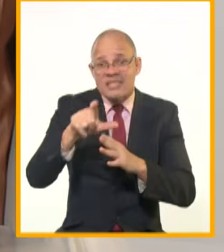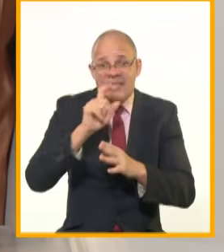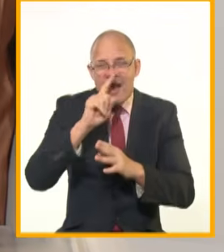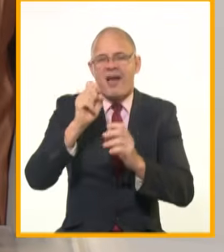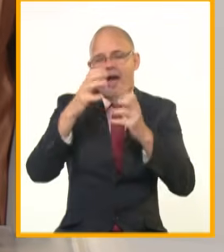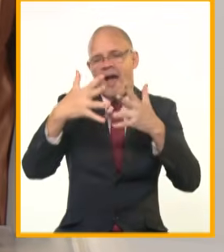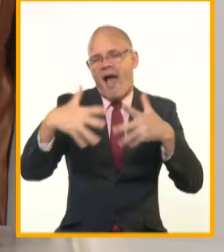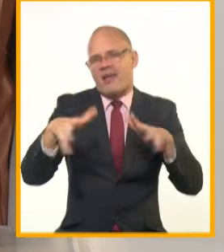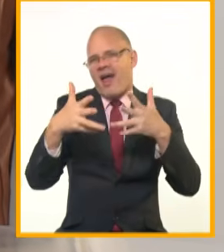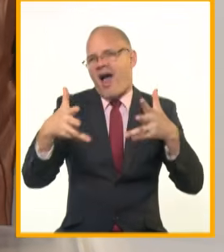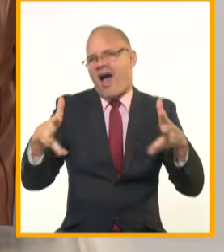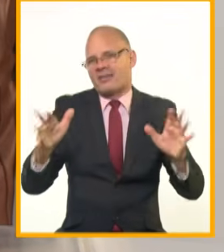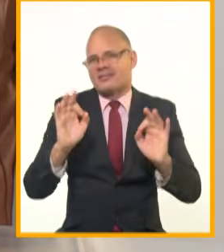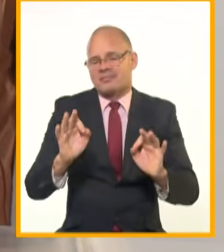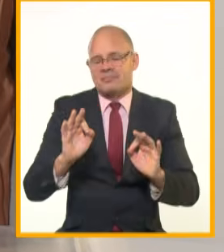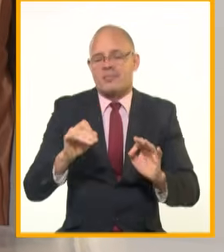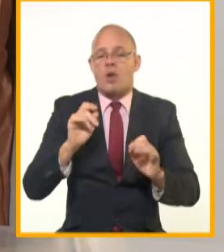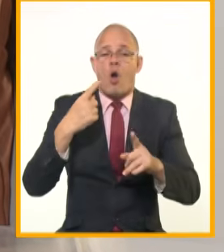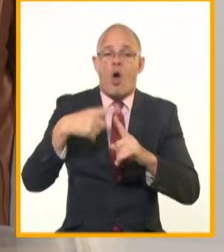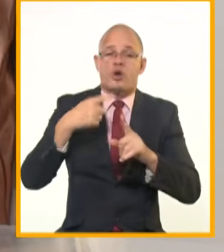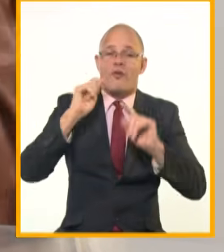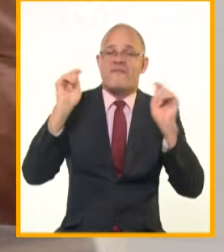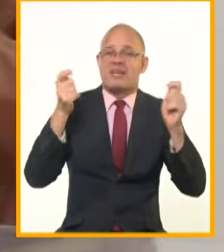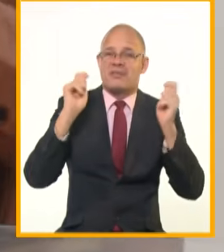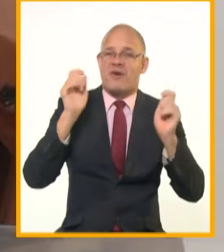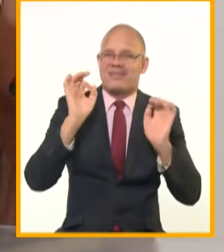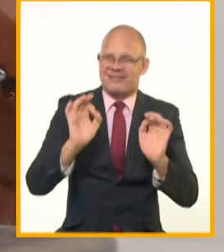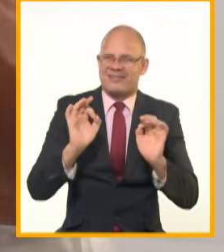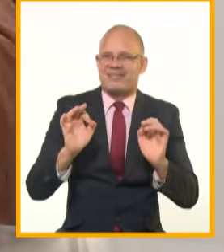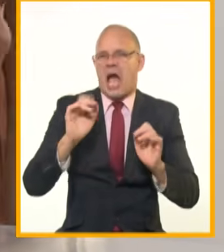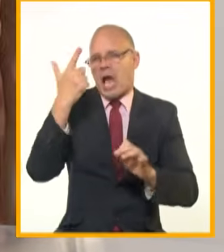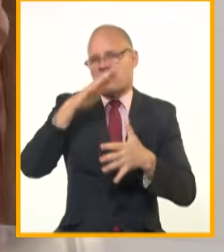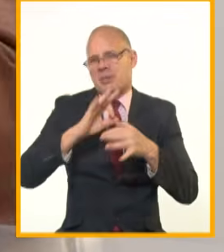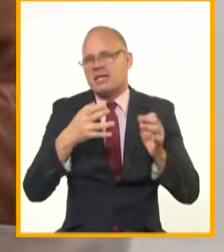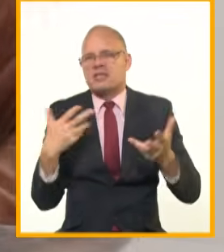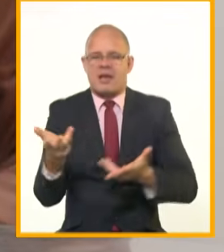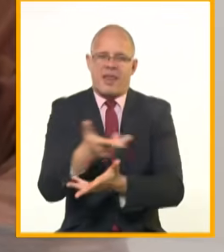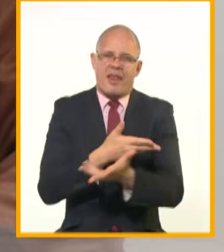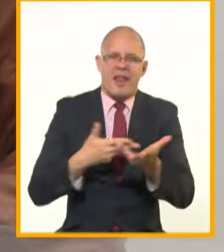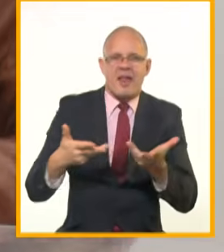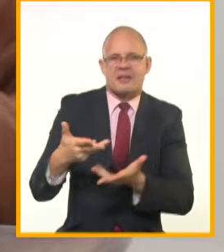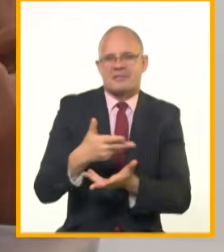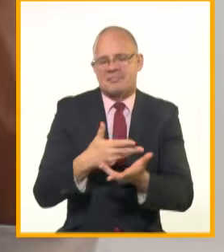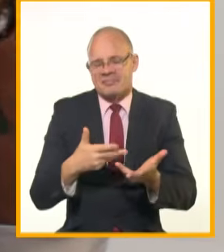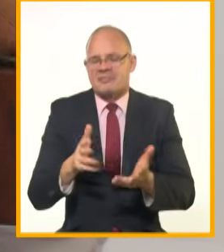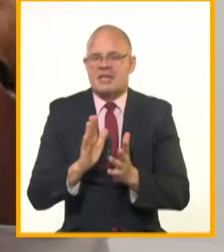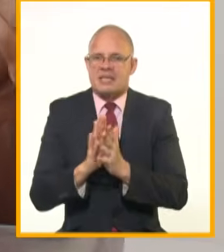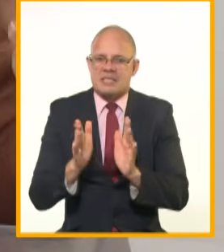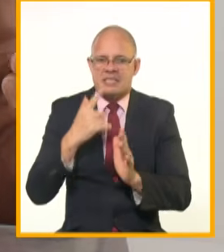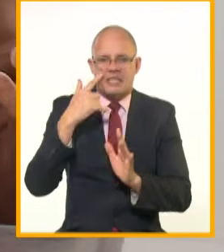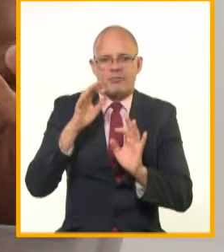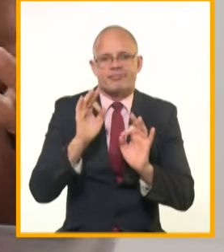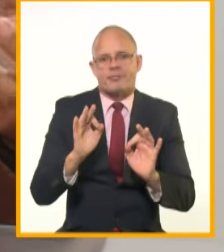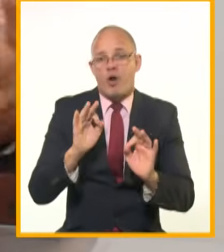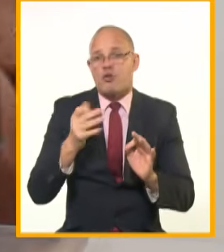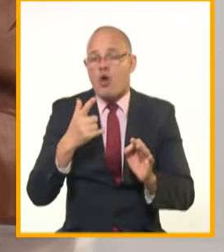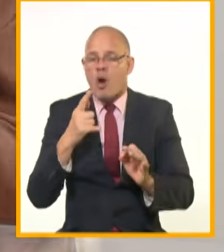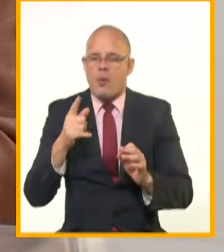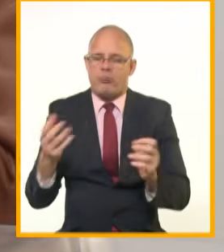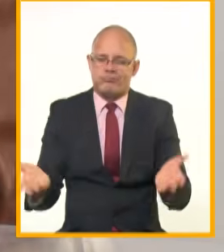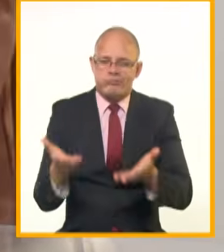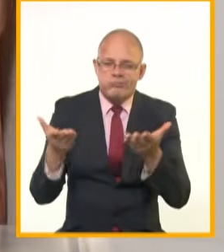Y hacemos además un festival que se llama Artemisa Mestiza, que ha logrado aglutinar esa identidad del